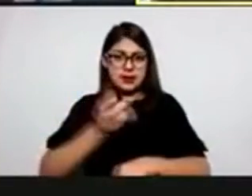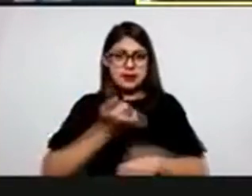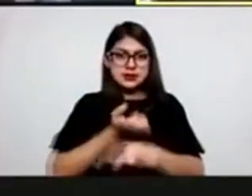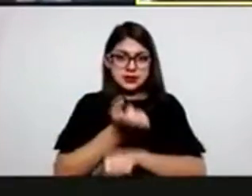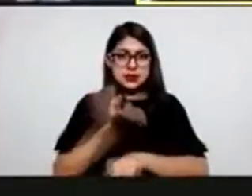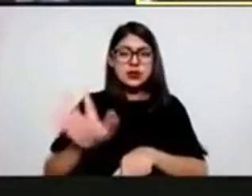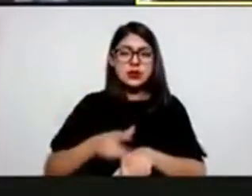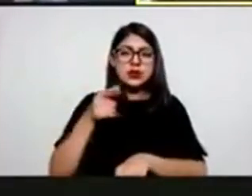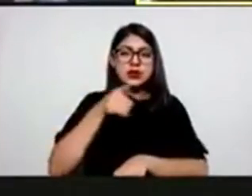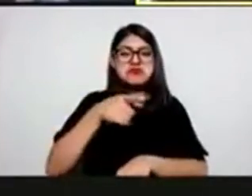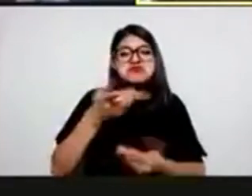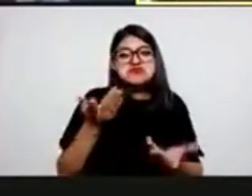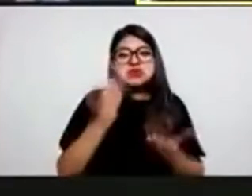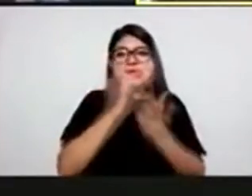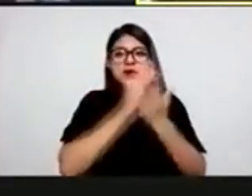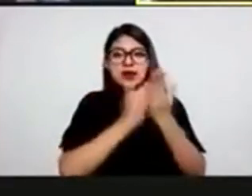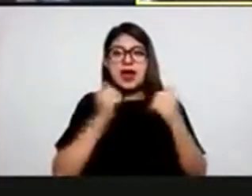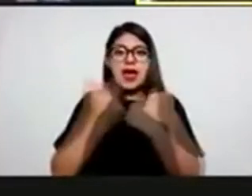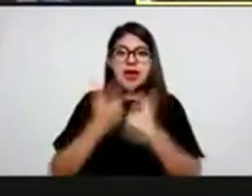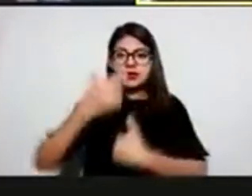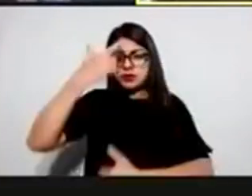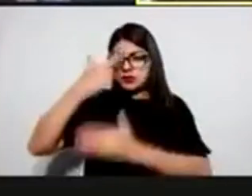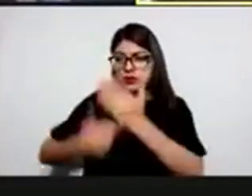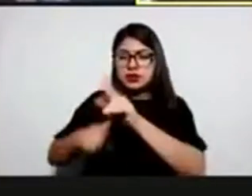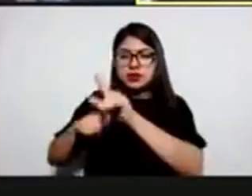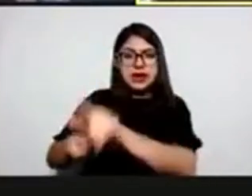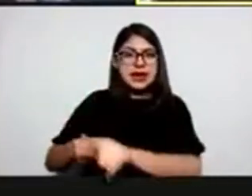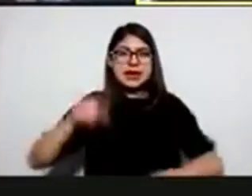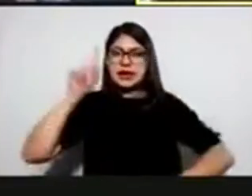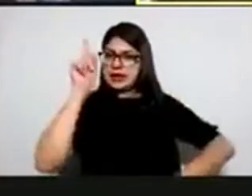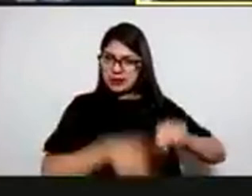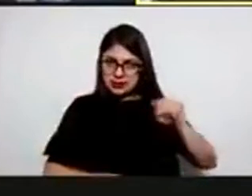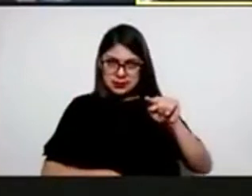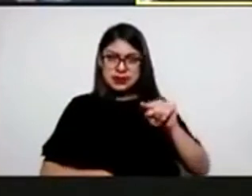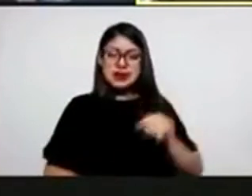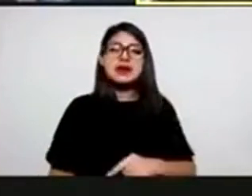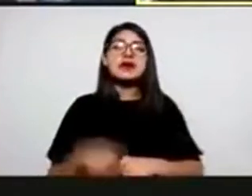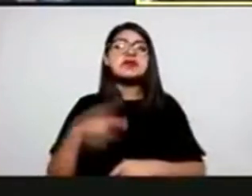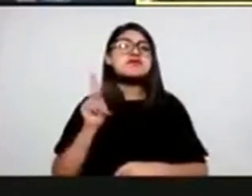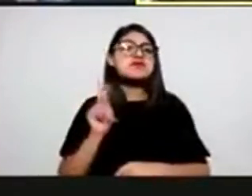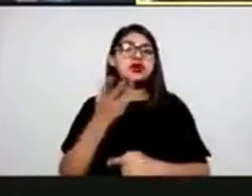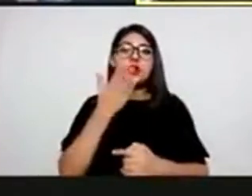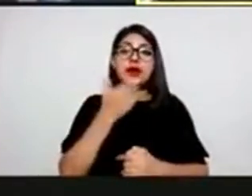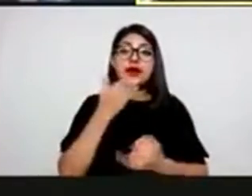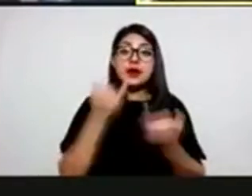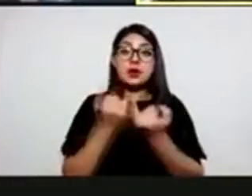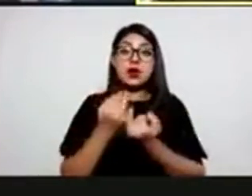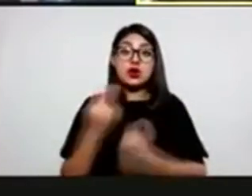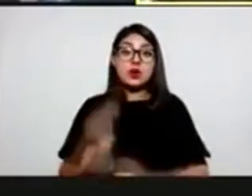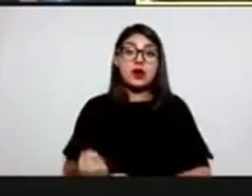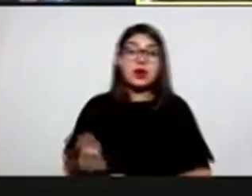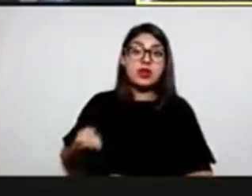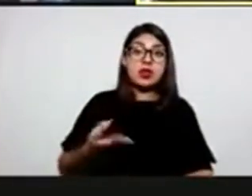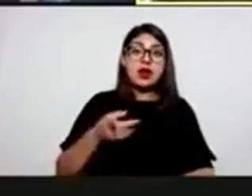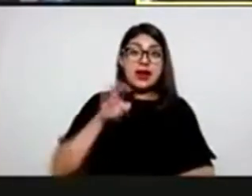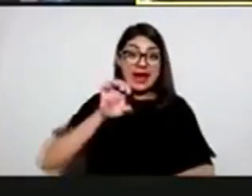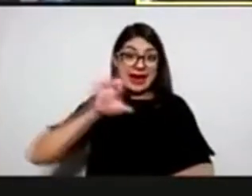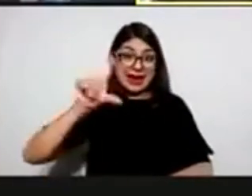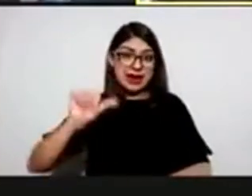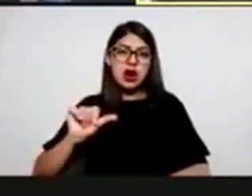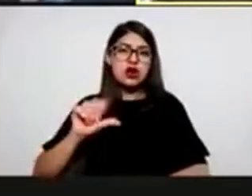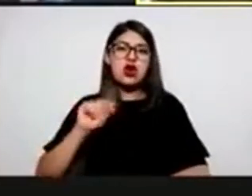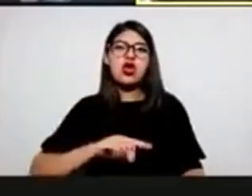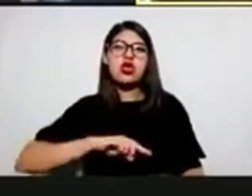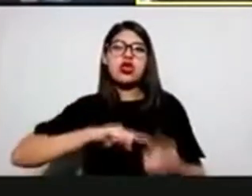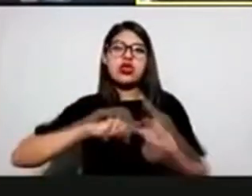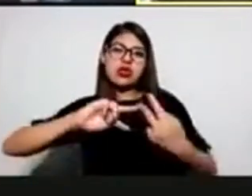medidas para evitar su vulneración y como consecuencia se utilizó el apelativo masculino para referirse a ella durante su encargo, lo cual